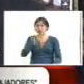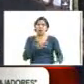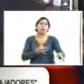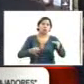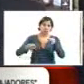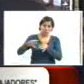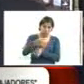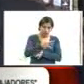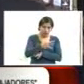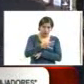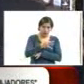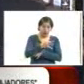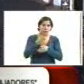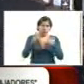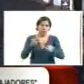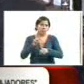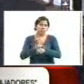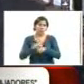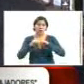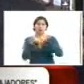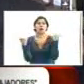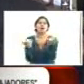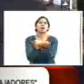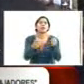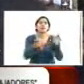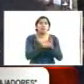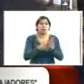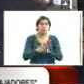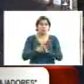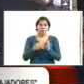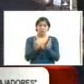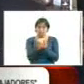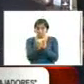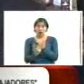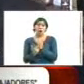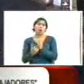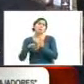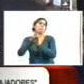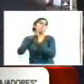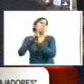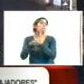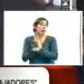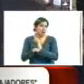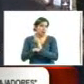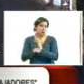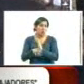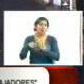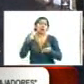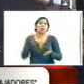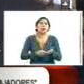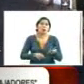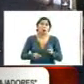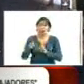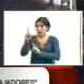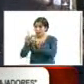los suplentes de la Asamblea Legislativa Plurinacional ganan menos que